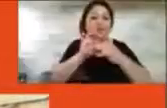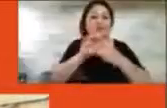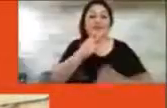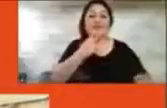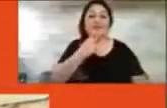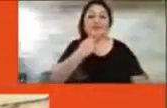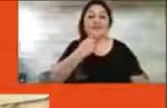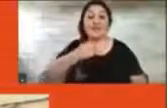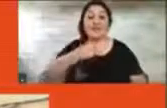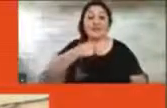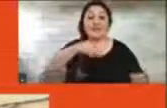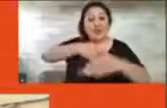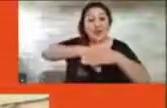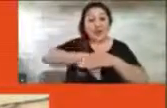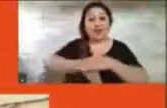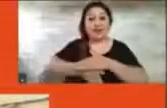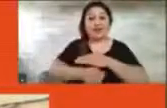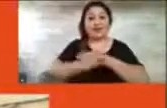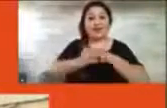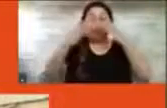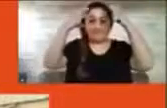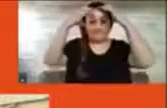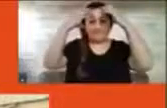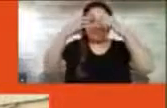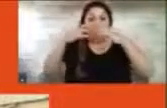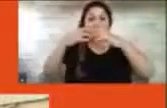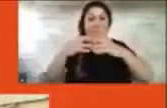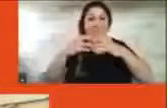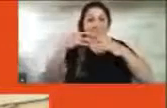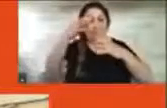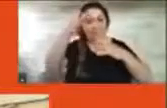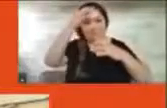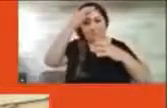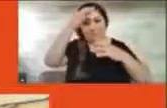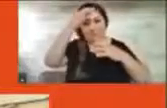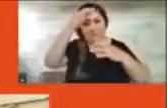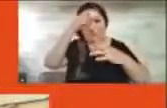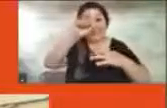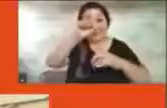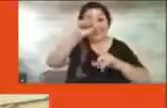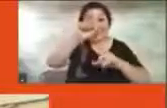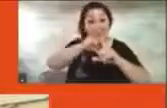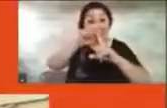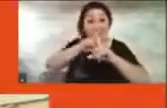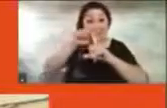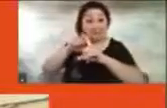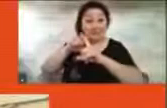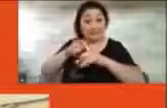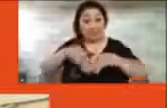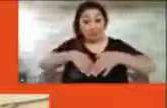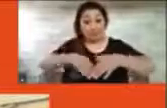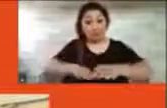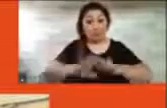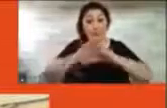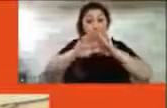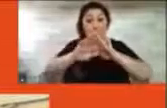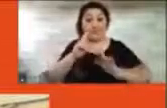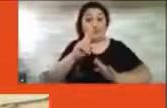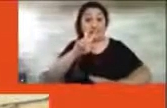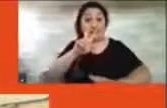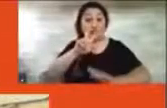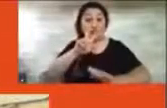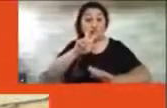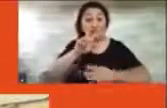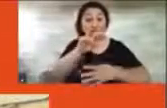parálisis cerebral a los 6 meses de gestación mente esta semana esto me produjo varias cosas